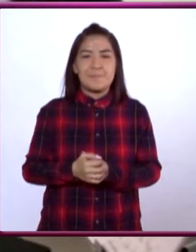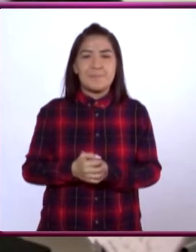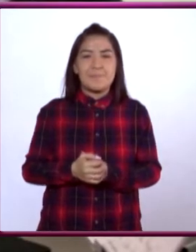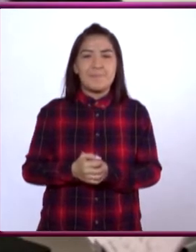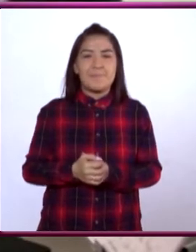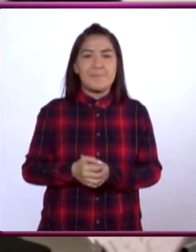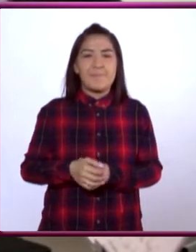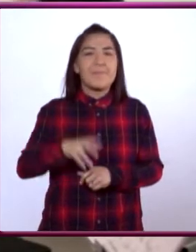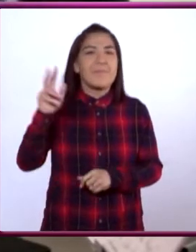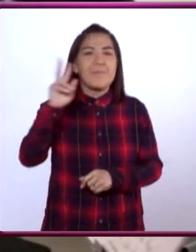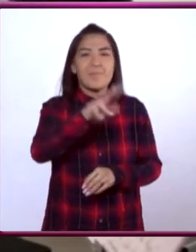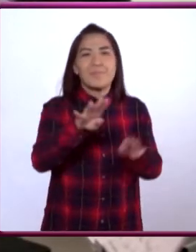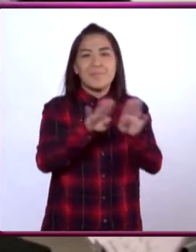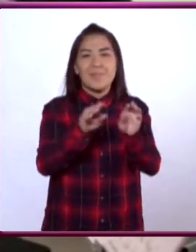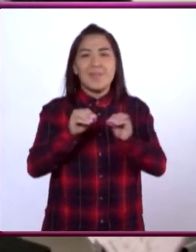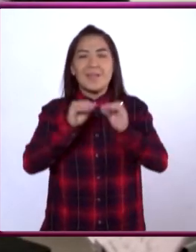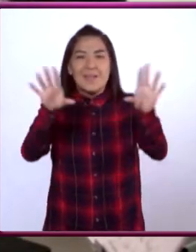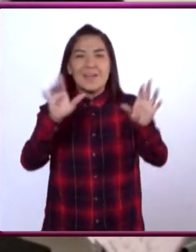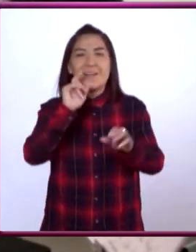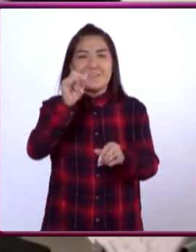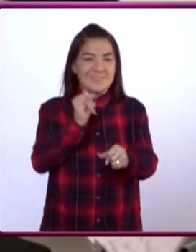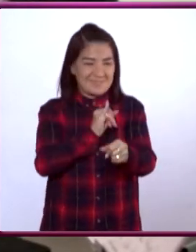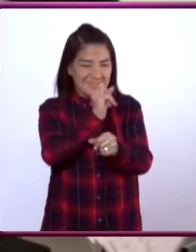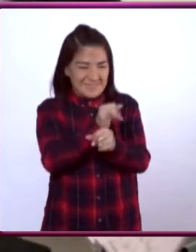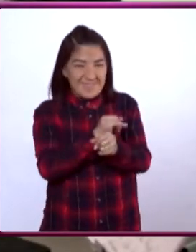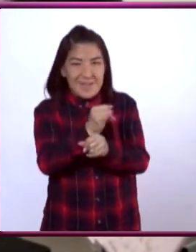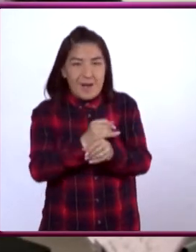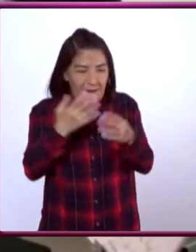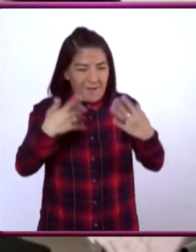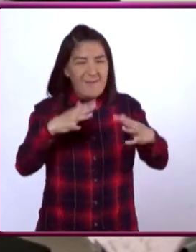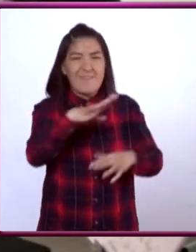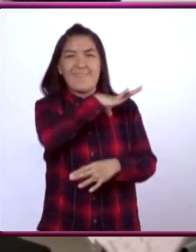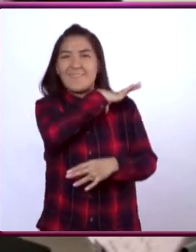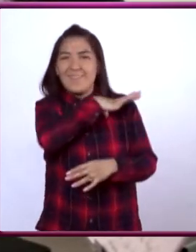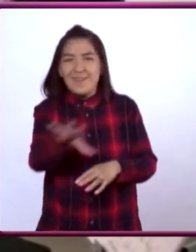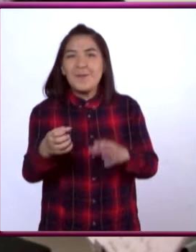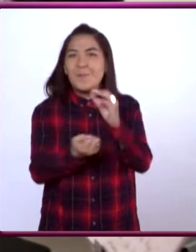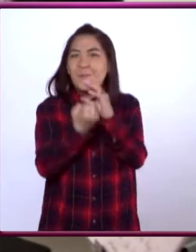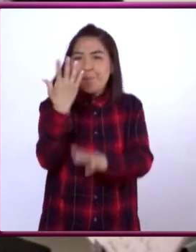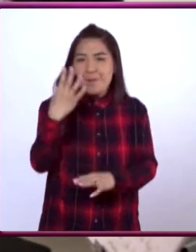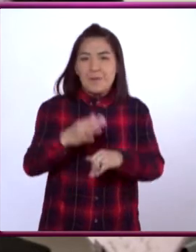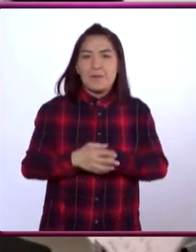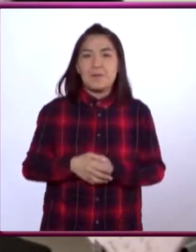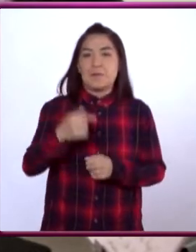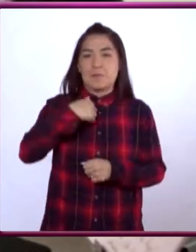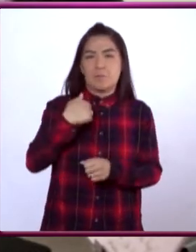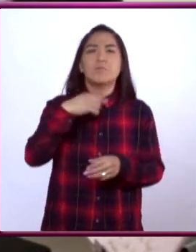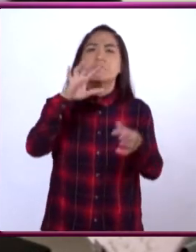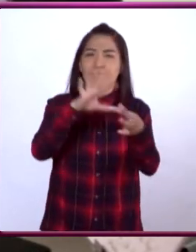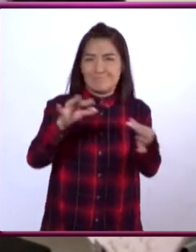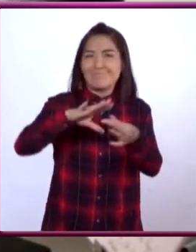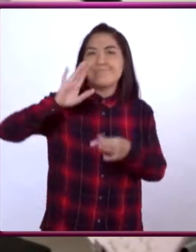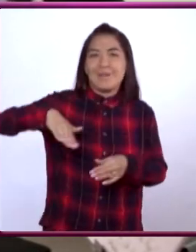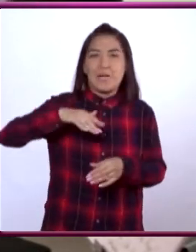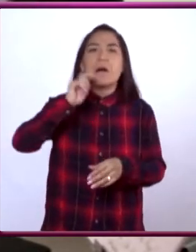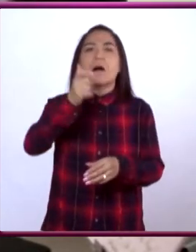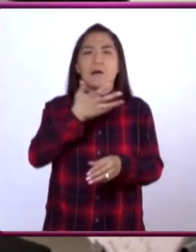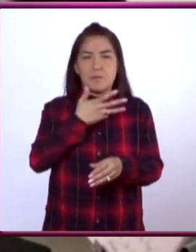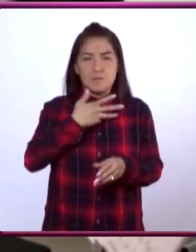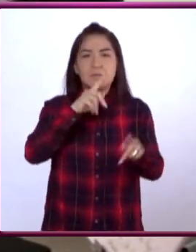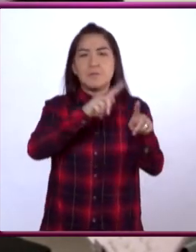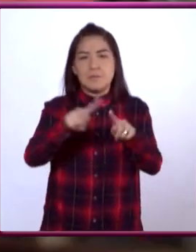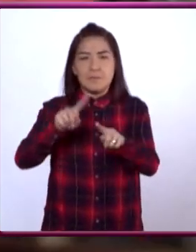2012 tuvo un hit en la prensa por el descubrimiento del Higgs, exactamente. Dentro del CERN, como mencioné, hay muchos tipos